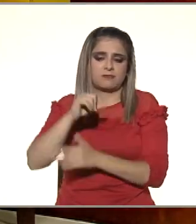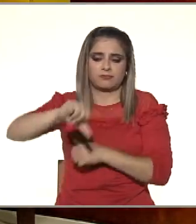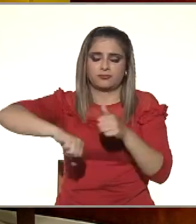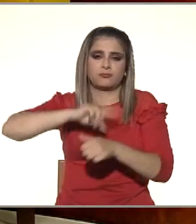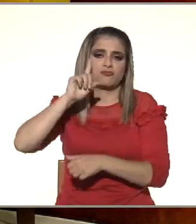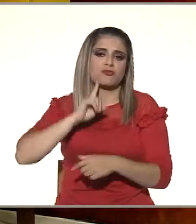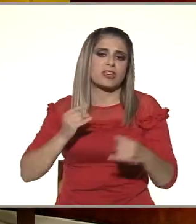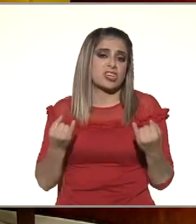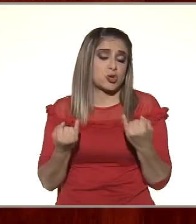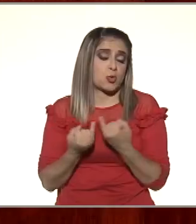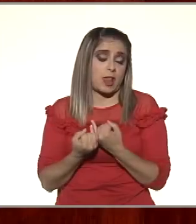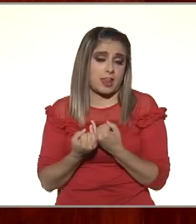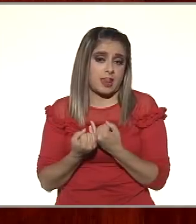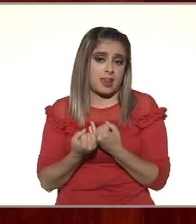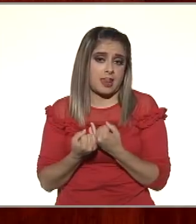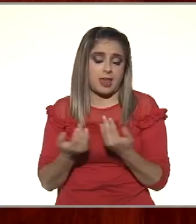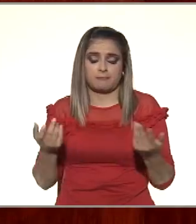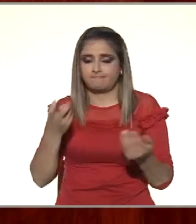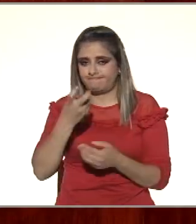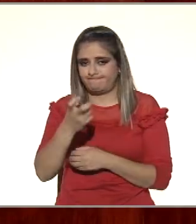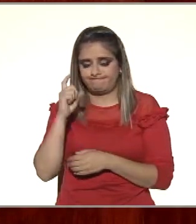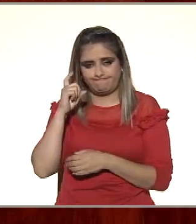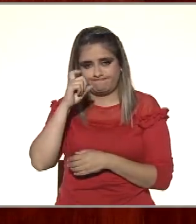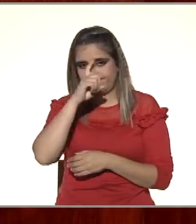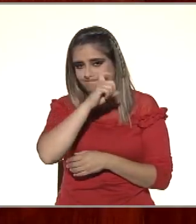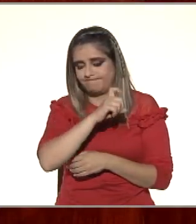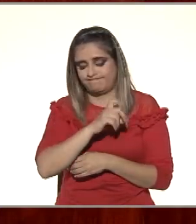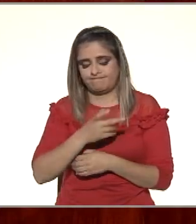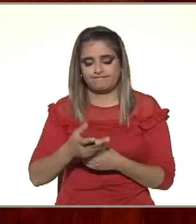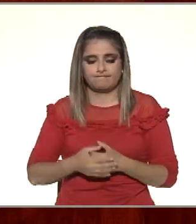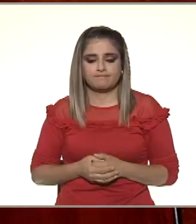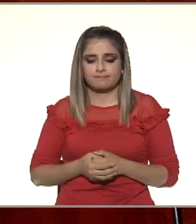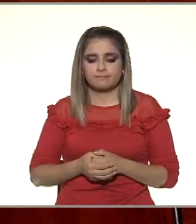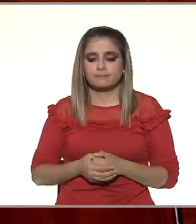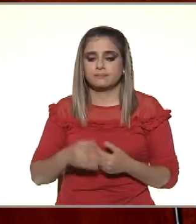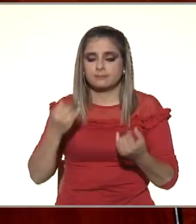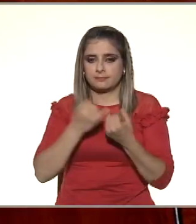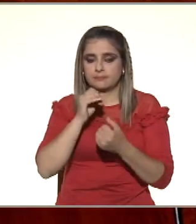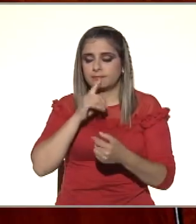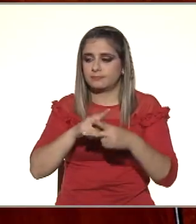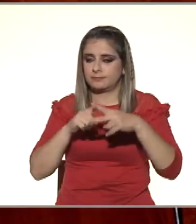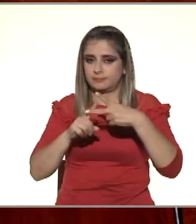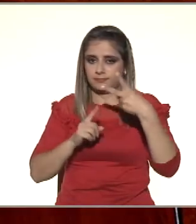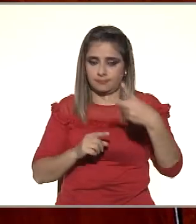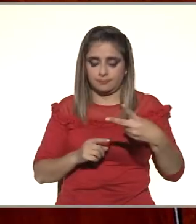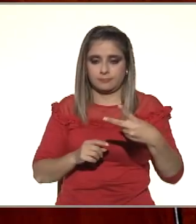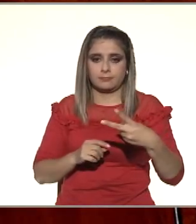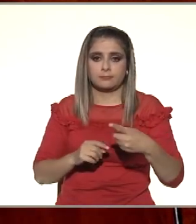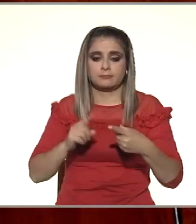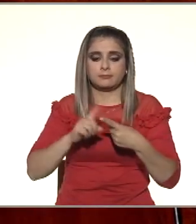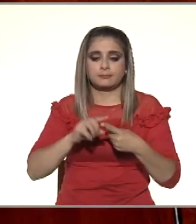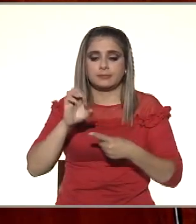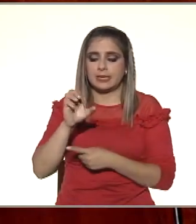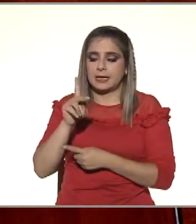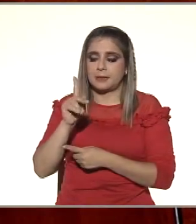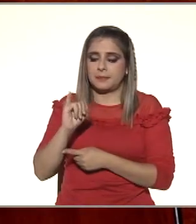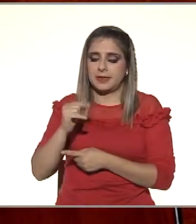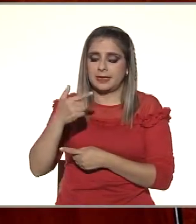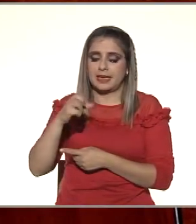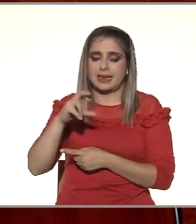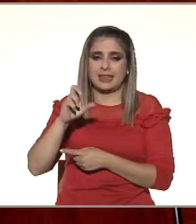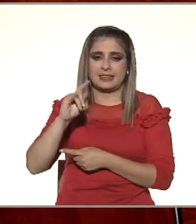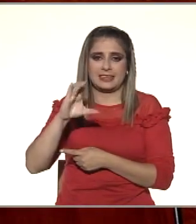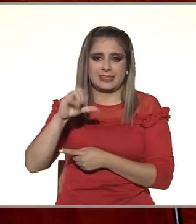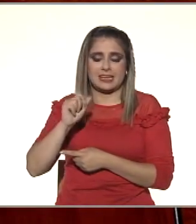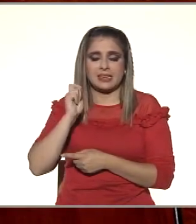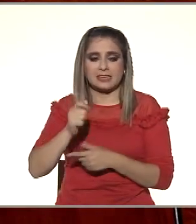Okay. Entonces, por eso está complicada la respuesta. Vamos a agregar dos cosas a lo que digo. Primero, la epigenética existe, o sea, lo que nos hace